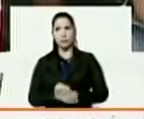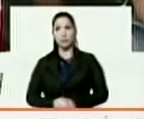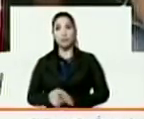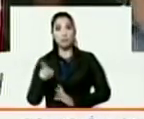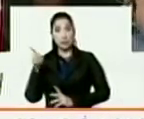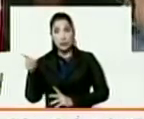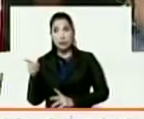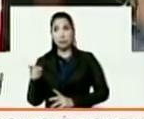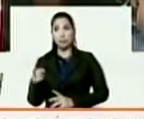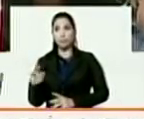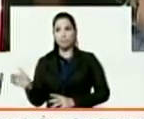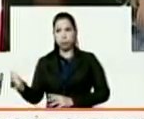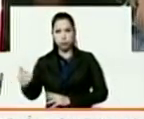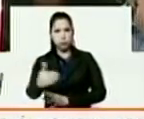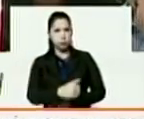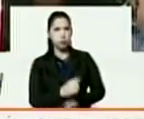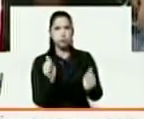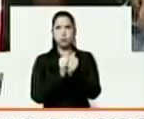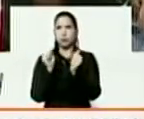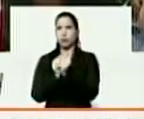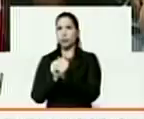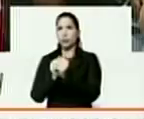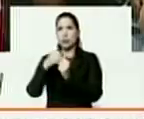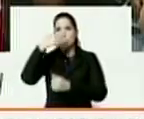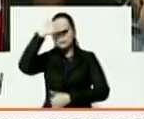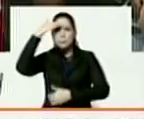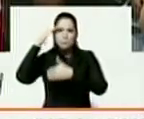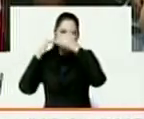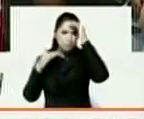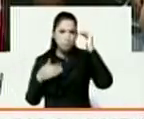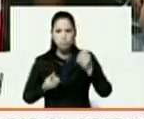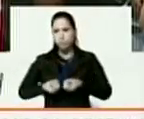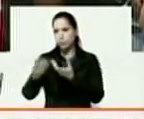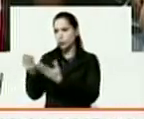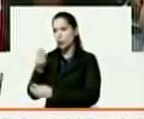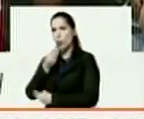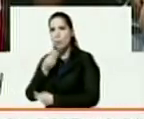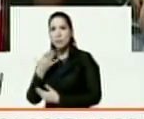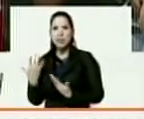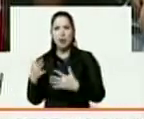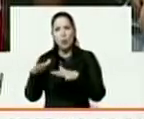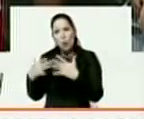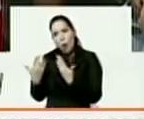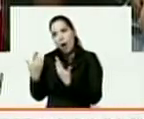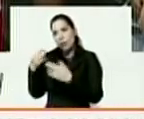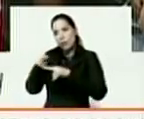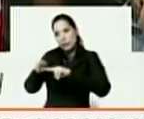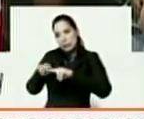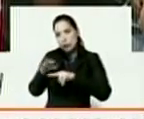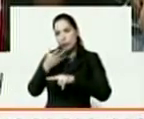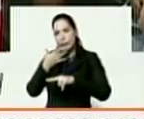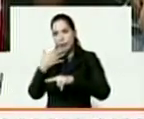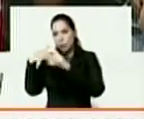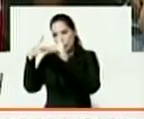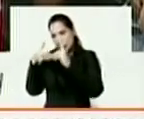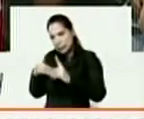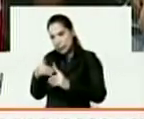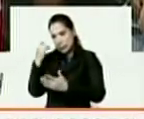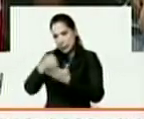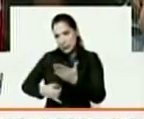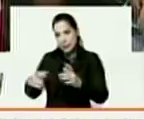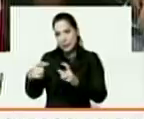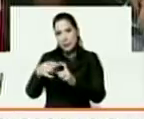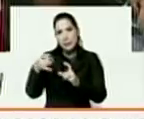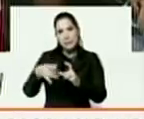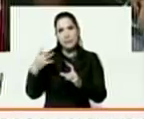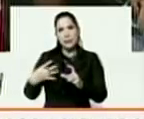piedras llevando la comida secando el sudor cuando un niño decide inscribirse además de la